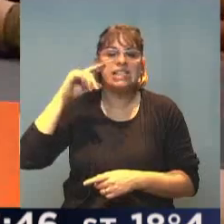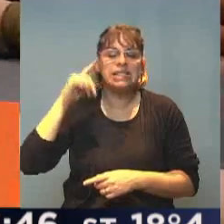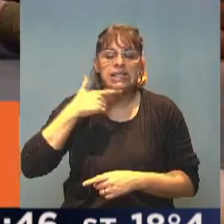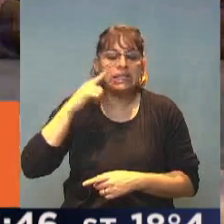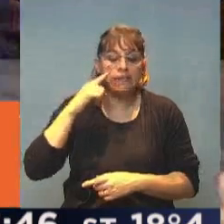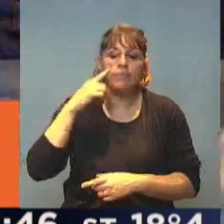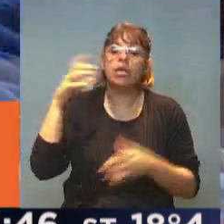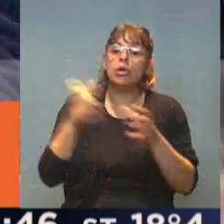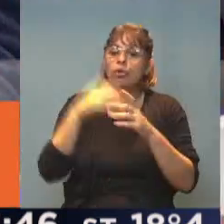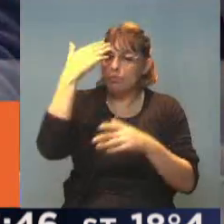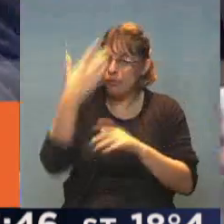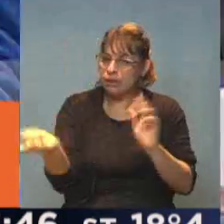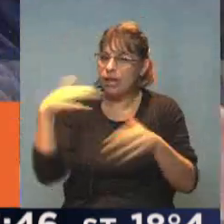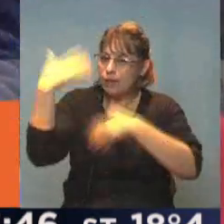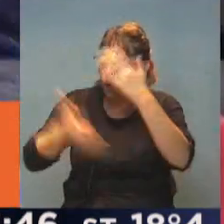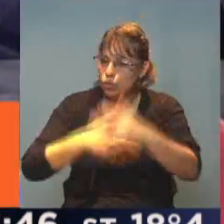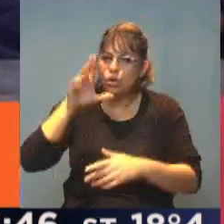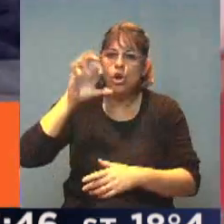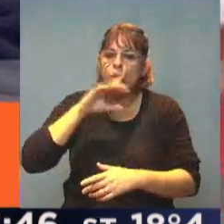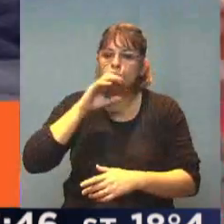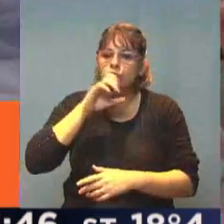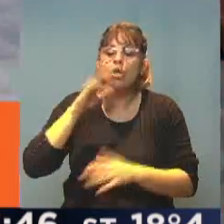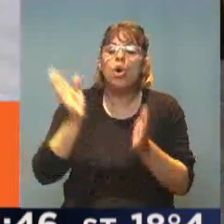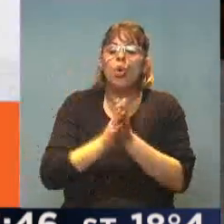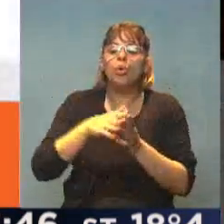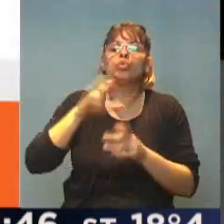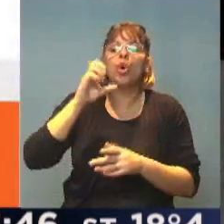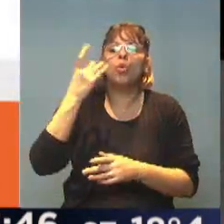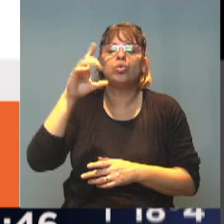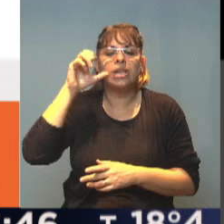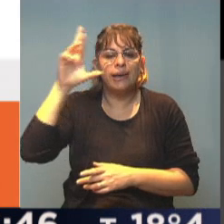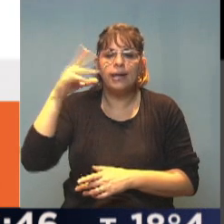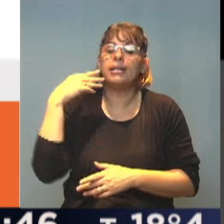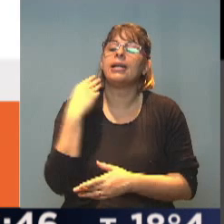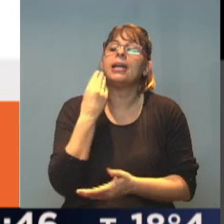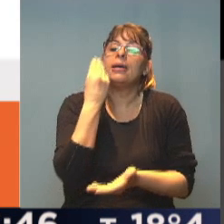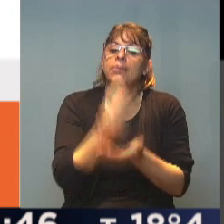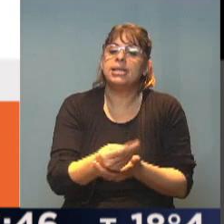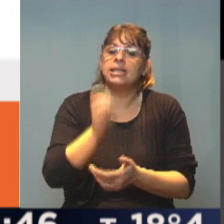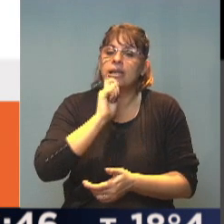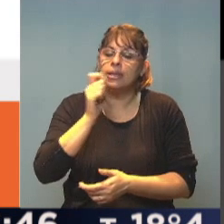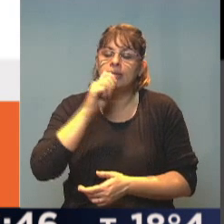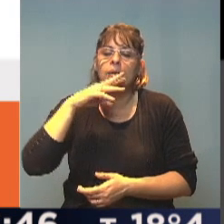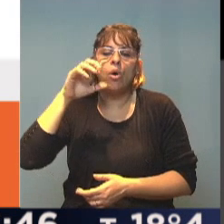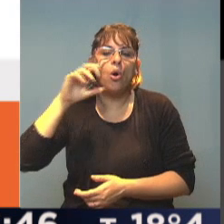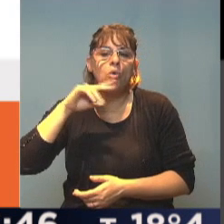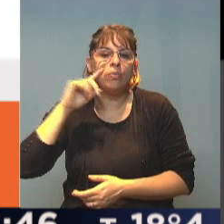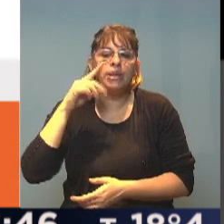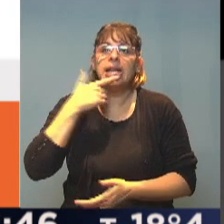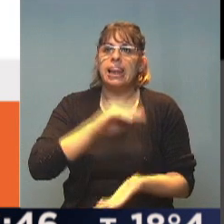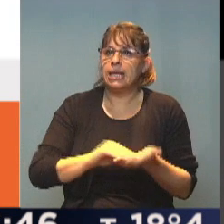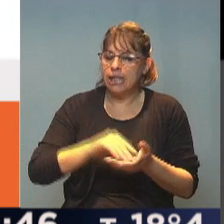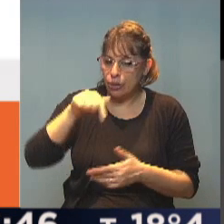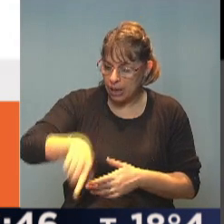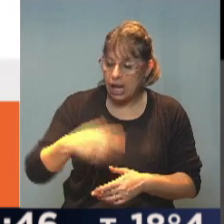frente evolución de martín lousteau junto con la uv se reporten ya presentan a la periodista débora pérez volpin como legisladora por la ciudad quien